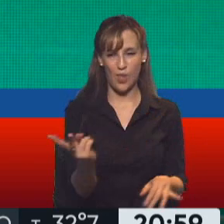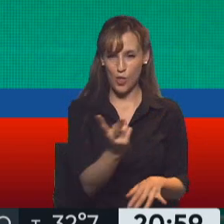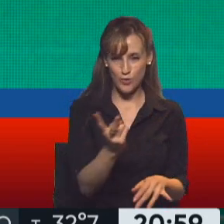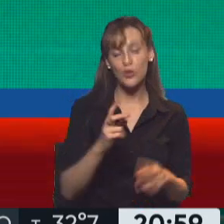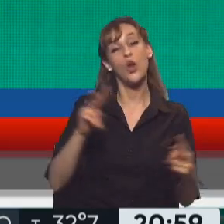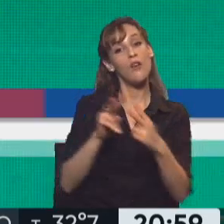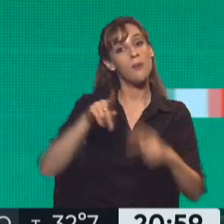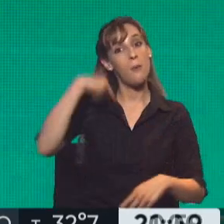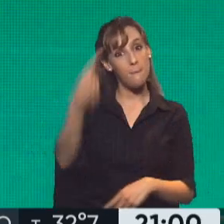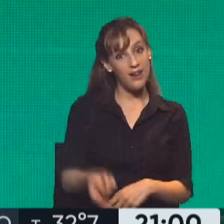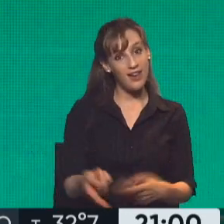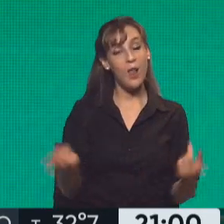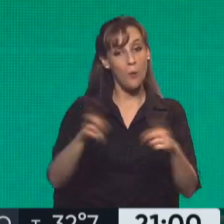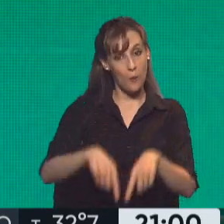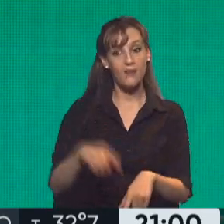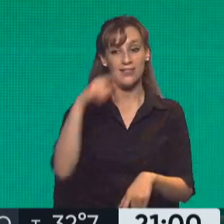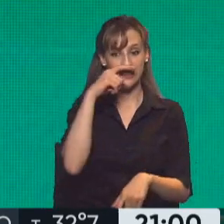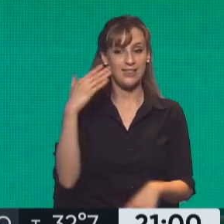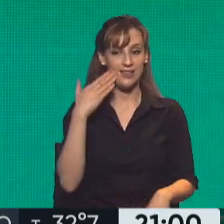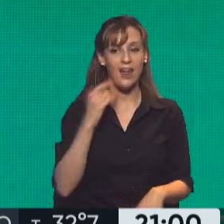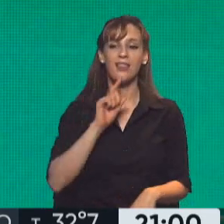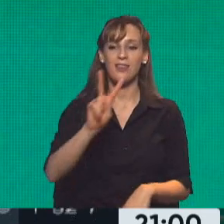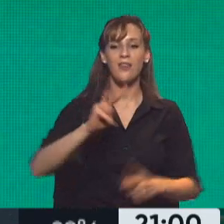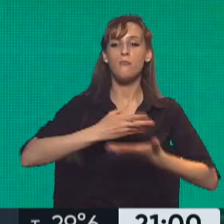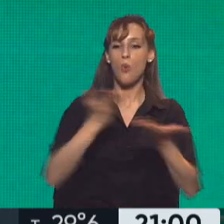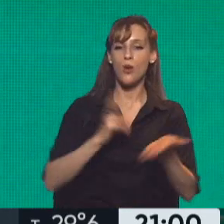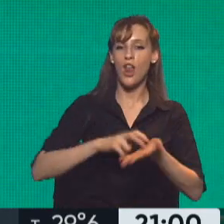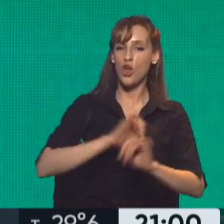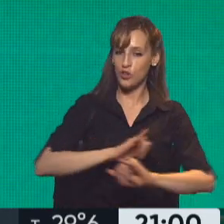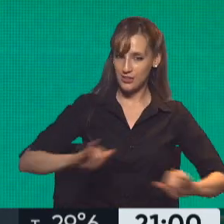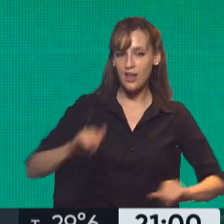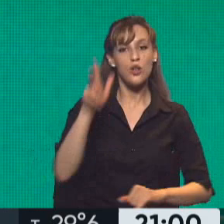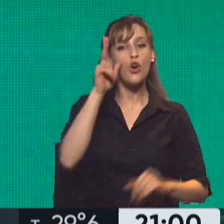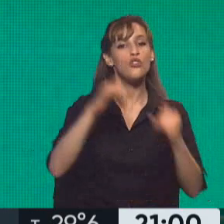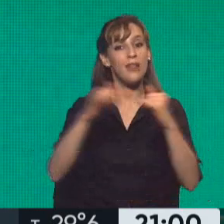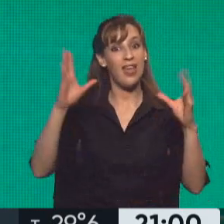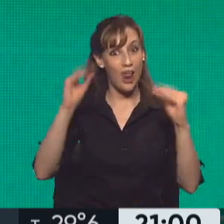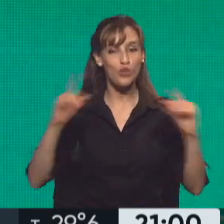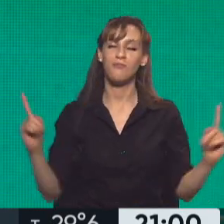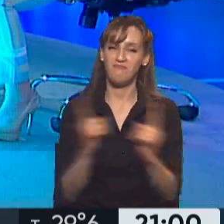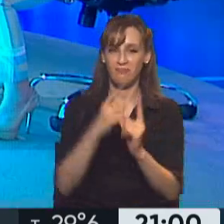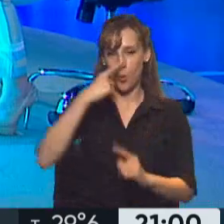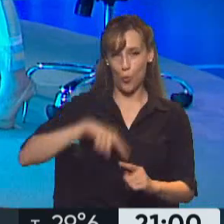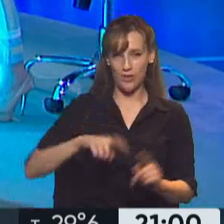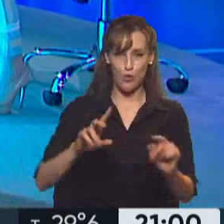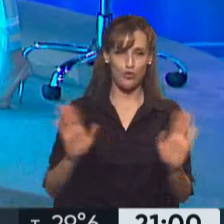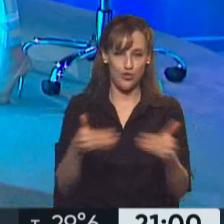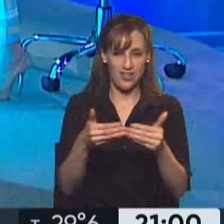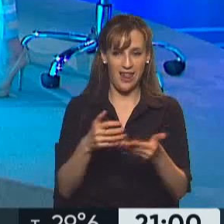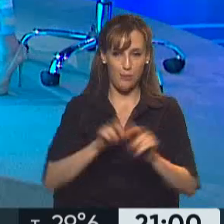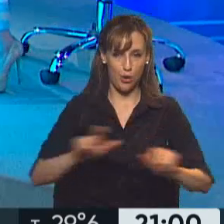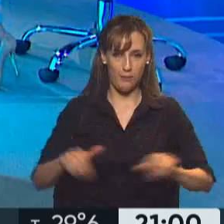vamos mañana, estaremos aquí nuevamente, 19 horas con Televisión Pública Noticias y 20:30 con este cierre de edición. Gracias por acompañarnos.